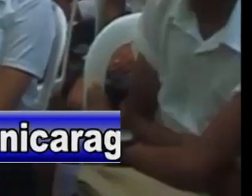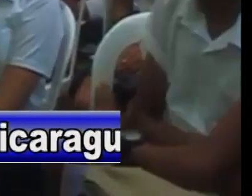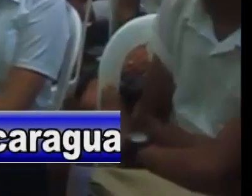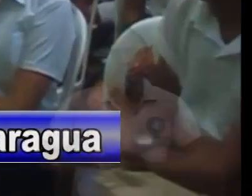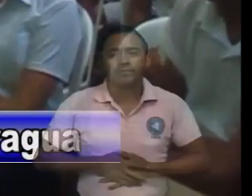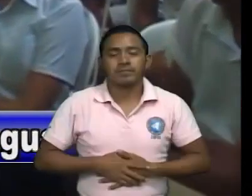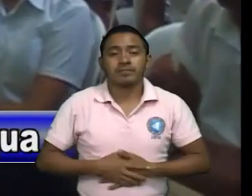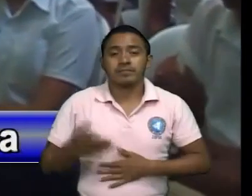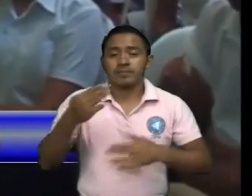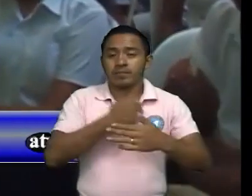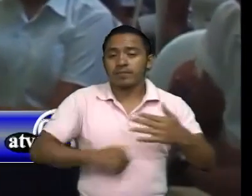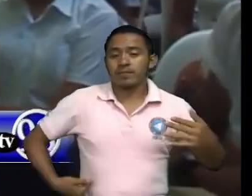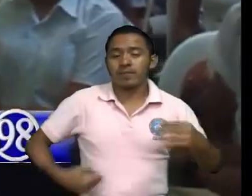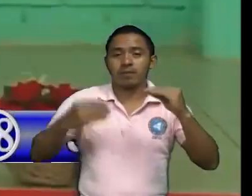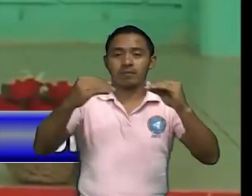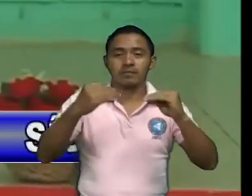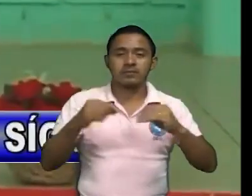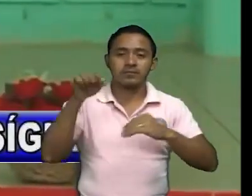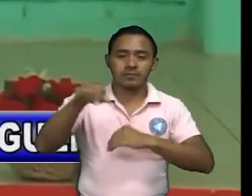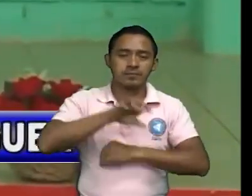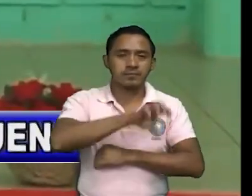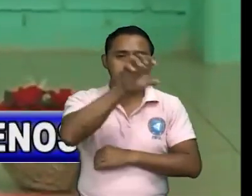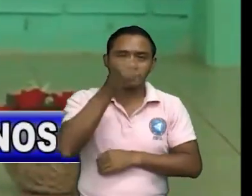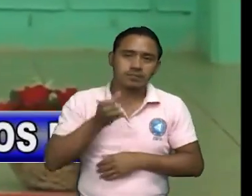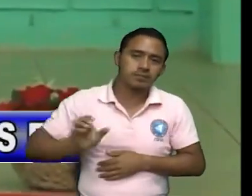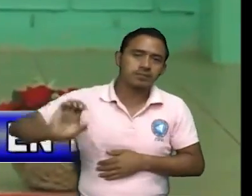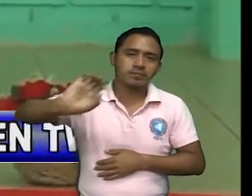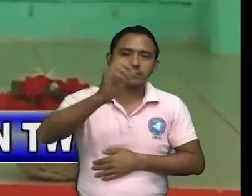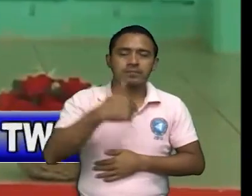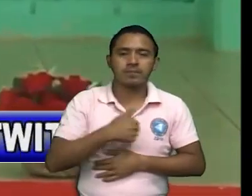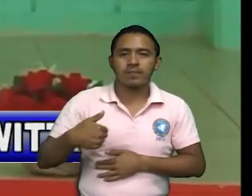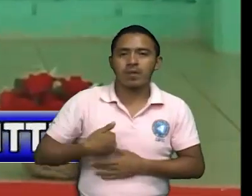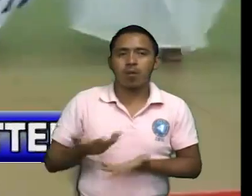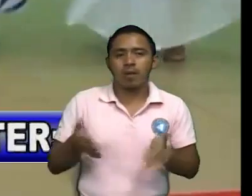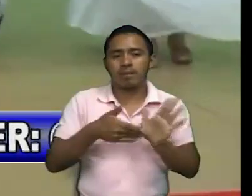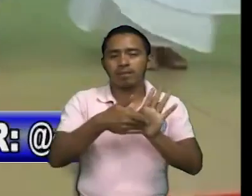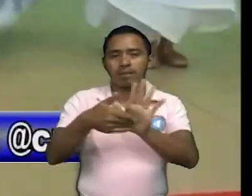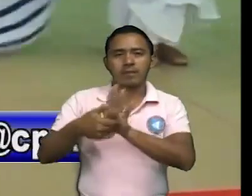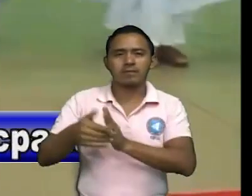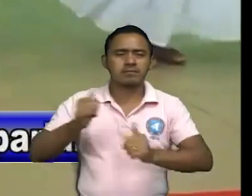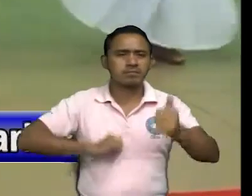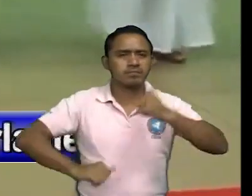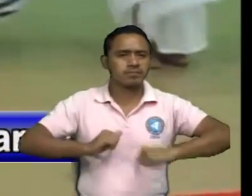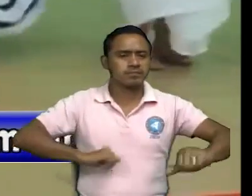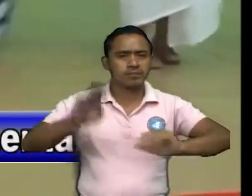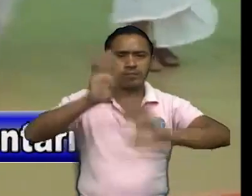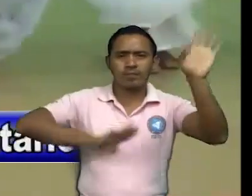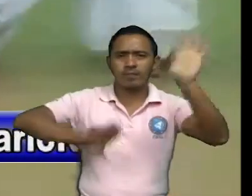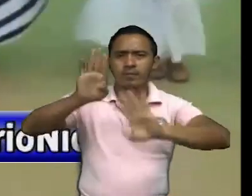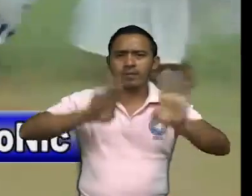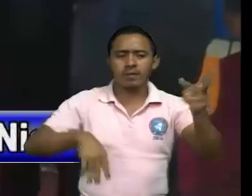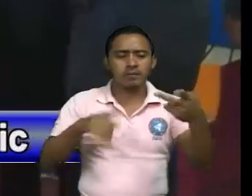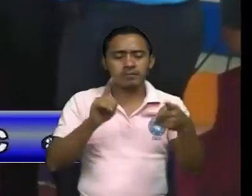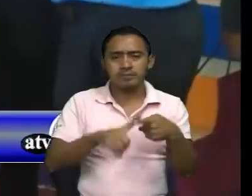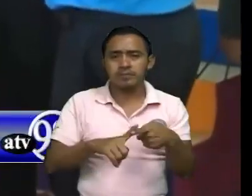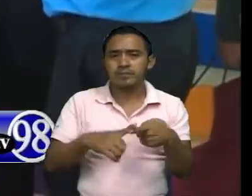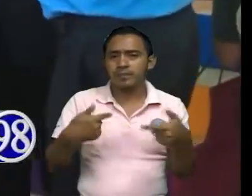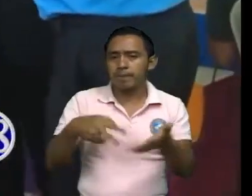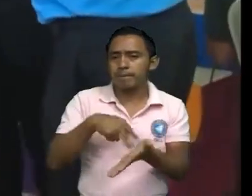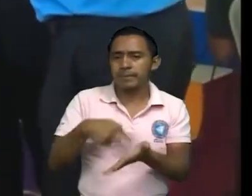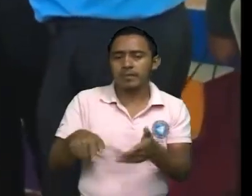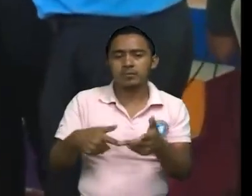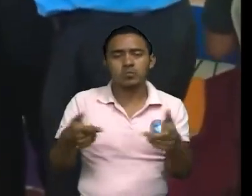El Ministerio de Educación en el departamento de Carazo realizó una gala artística en donde participaron danzas y coros de los